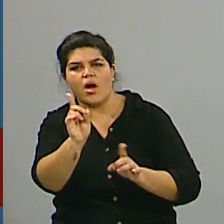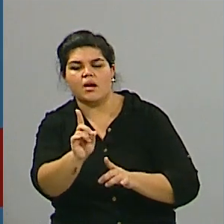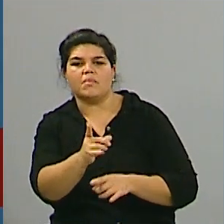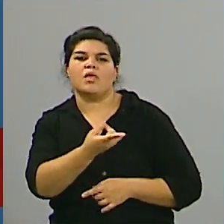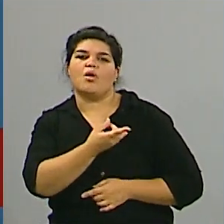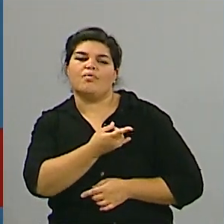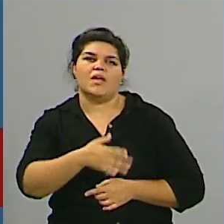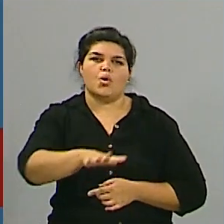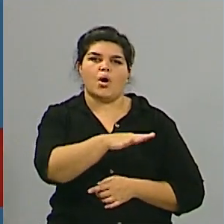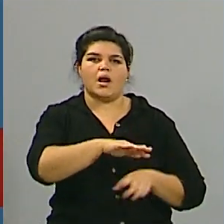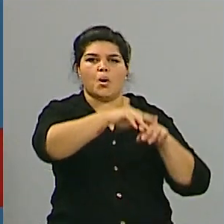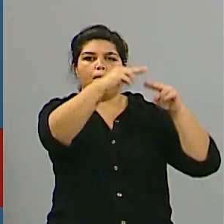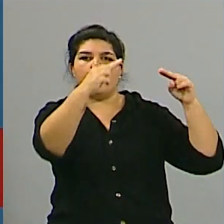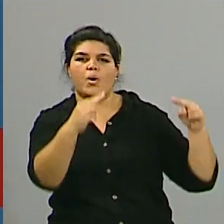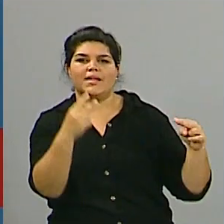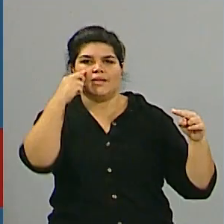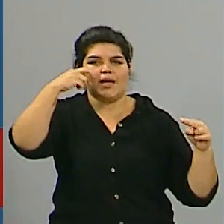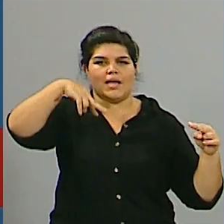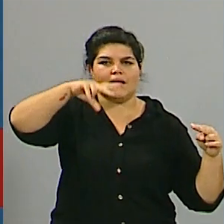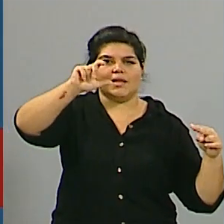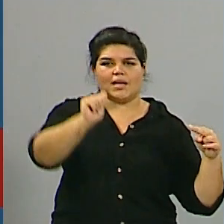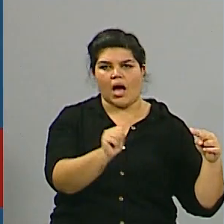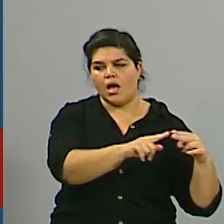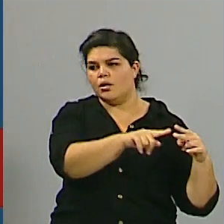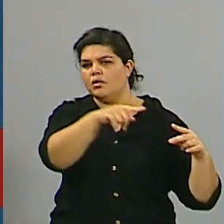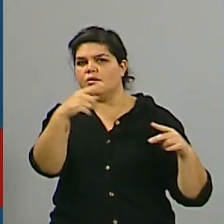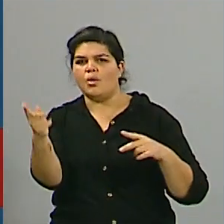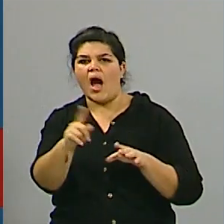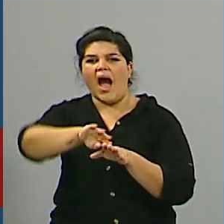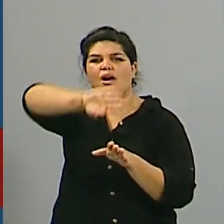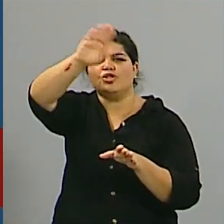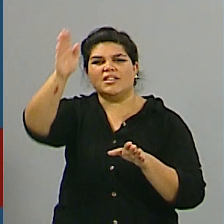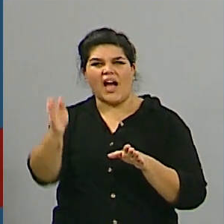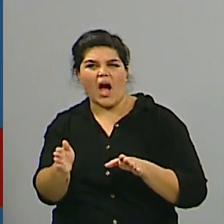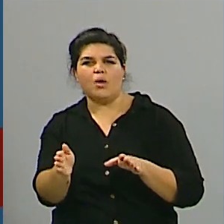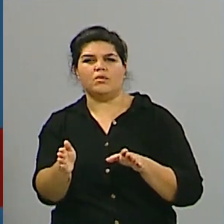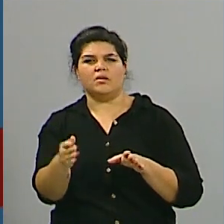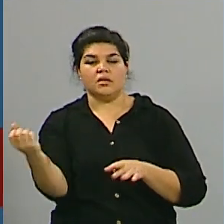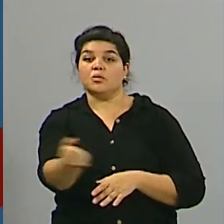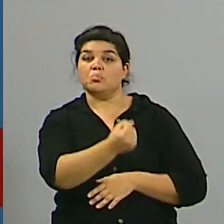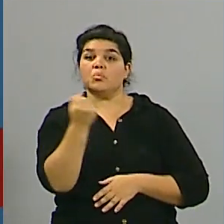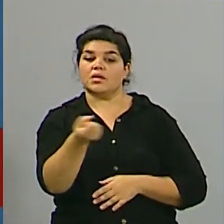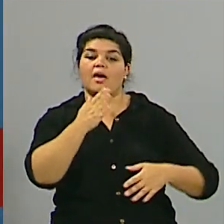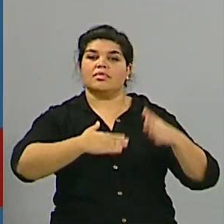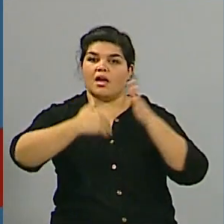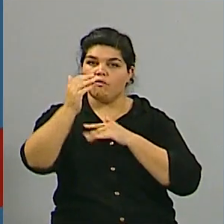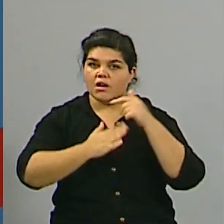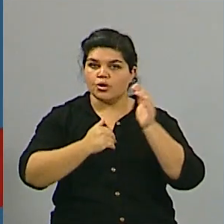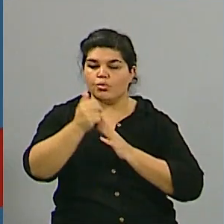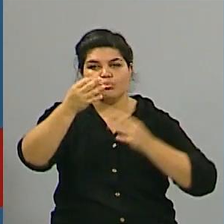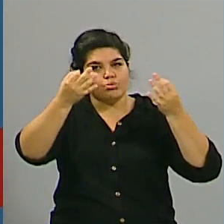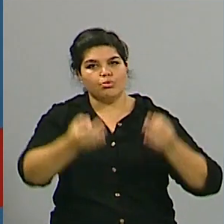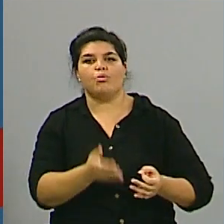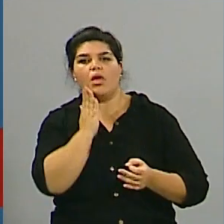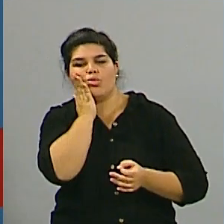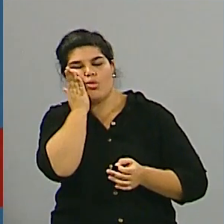Inca o para Claro. Concagua. Entonces, bueno, también tener cierta infraestructura y traer más oportunidades en ese sentido va